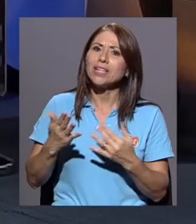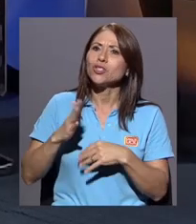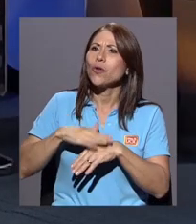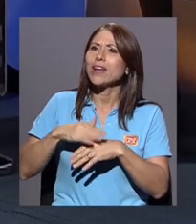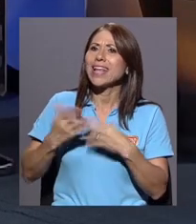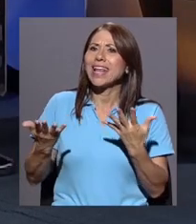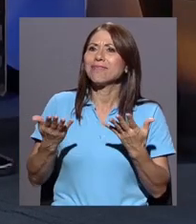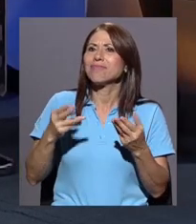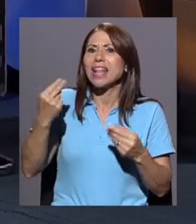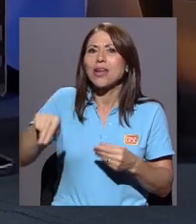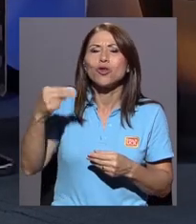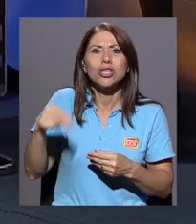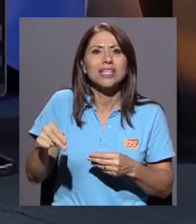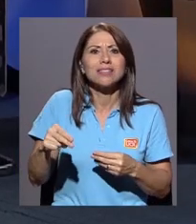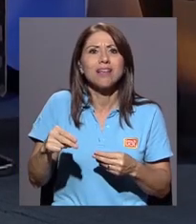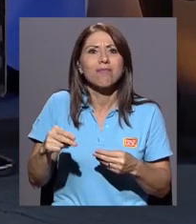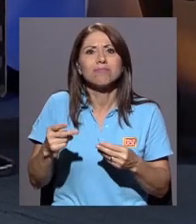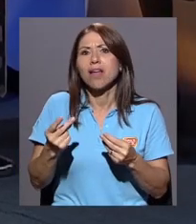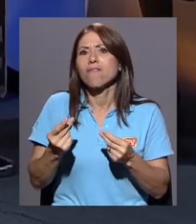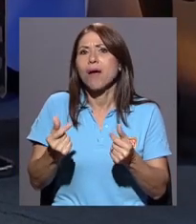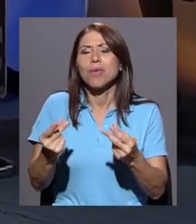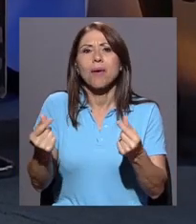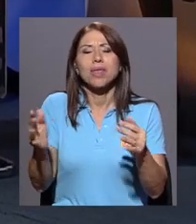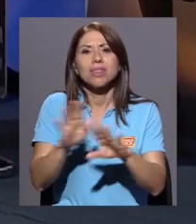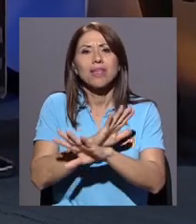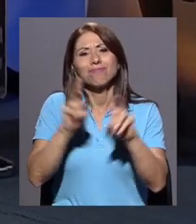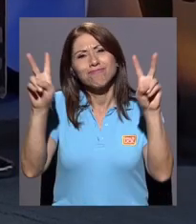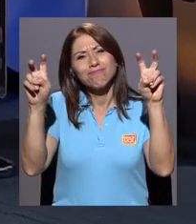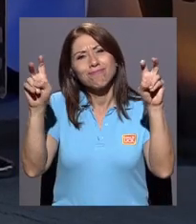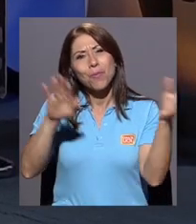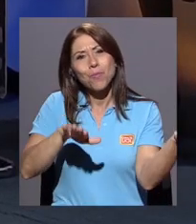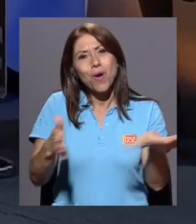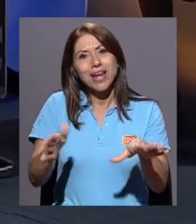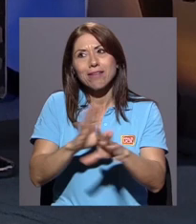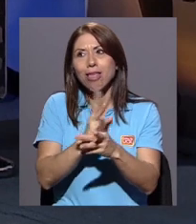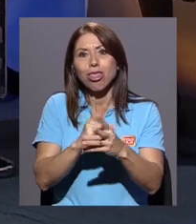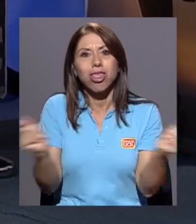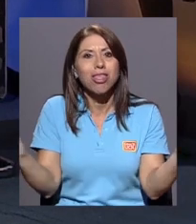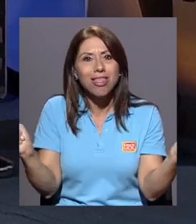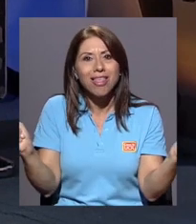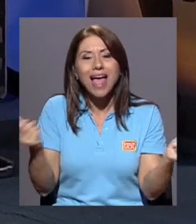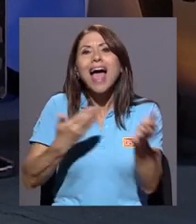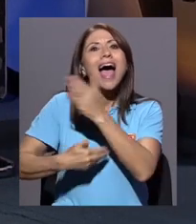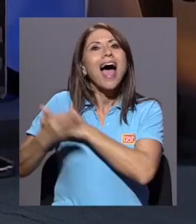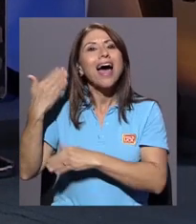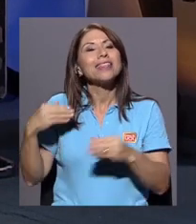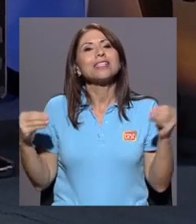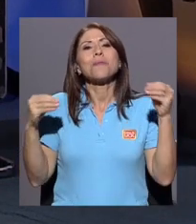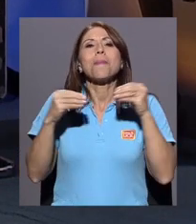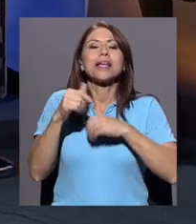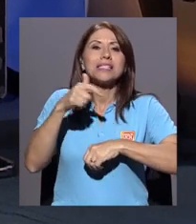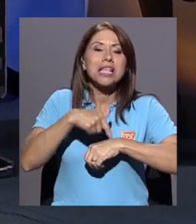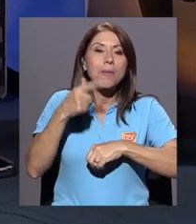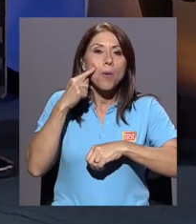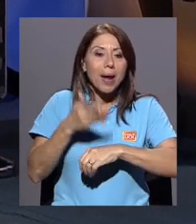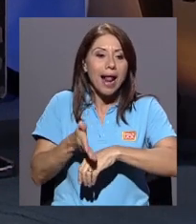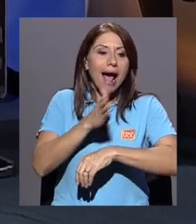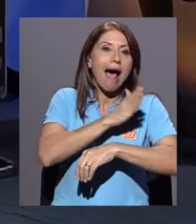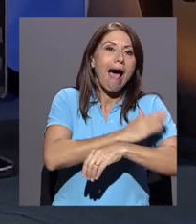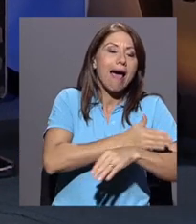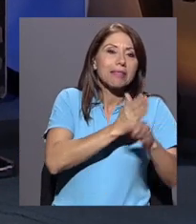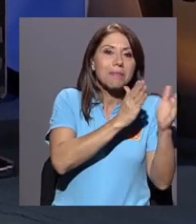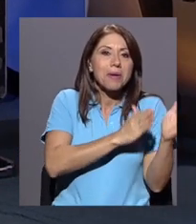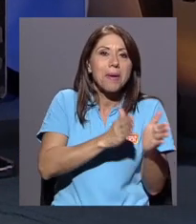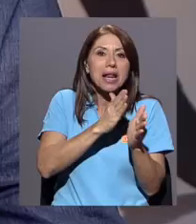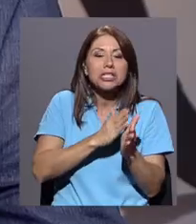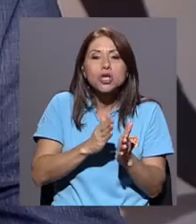la mortalidad de la noticia, que la noticia rápidamente muere. Así es. Que antes, digamos, había mucho más tiempo, tanto para la preparación como el tiempo